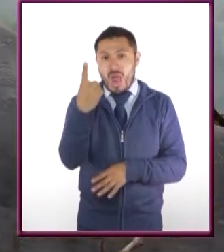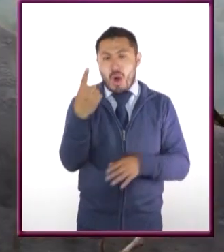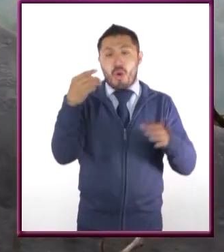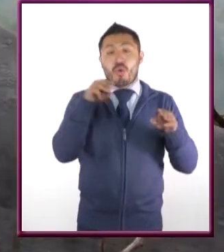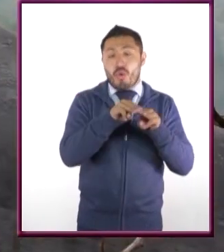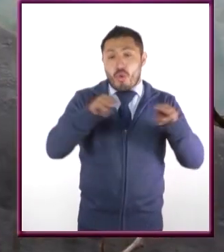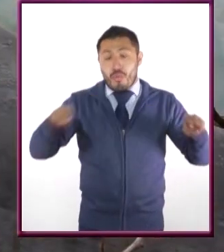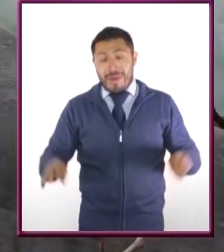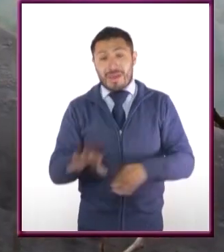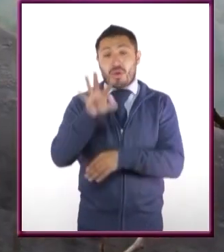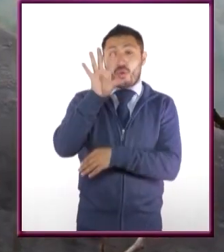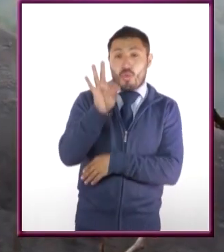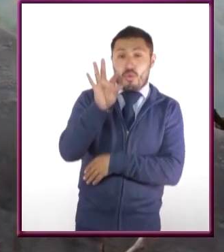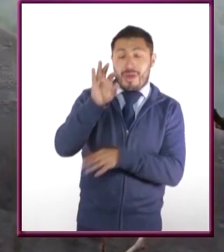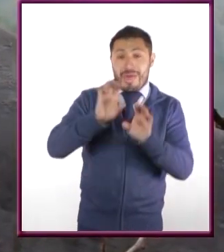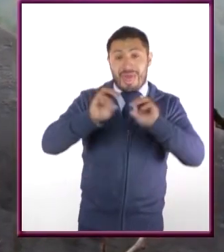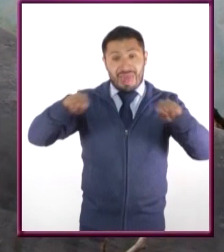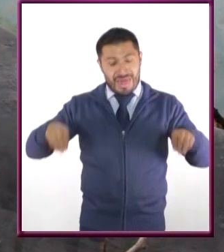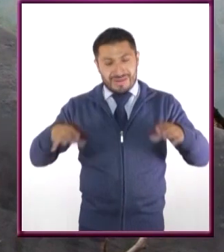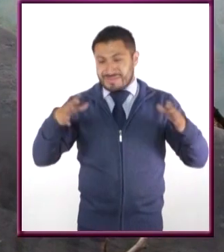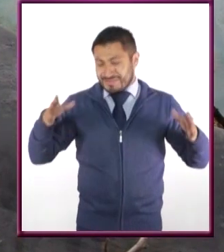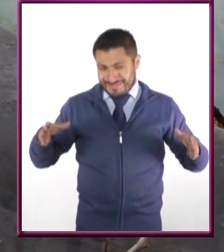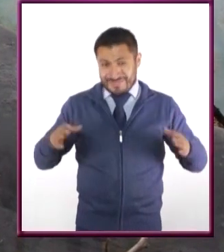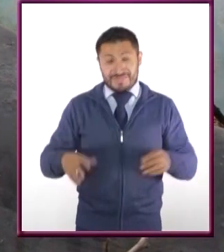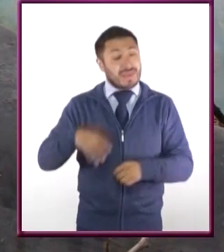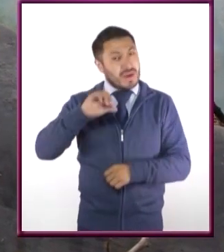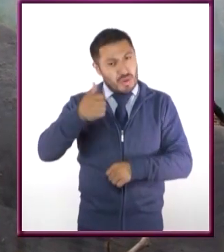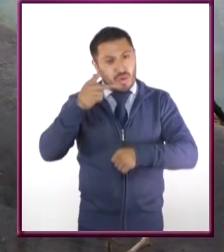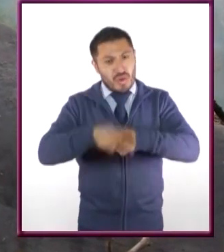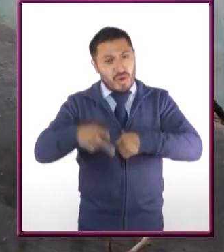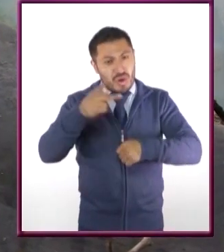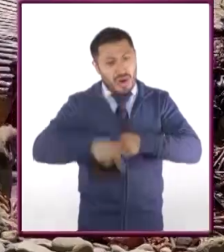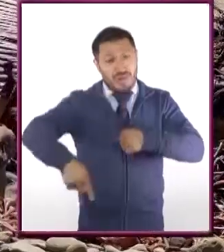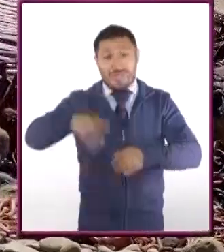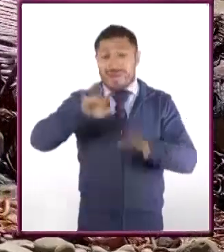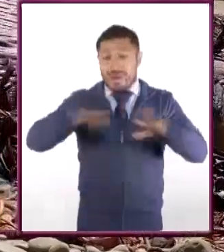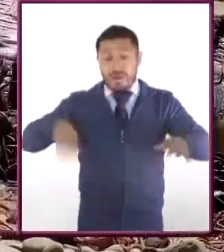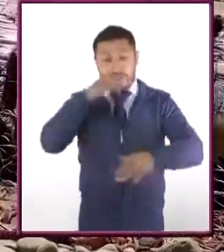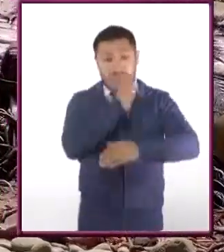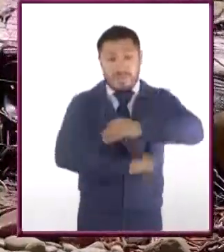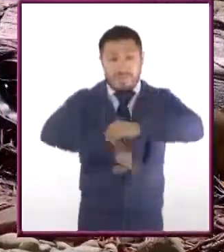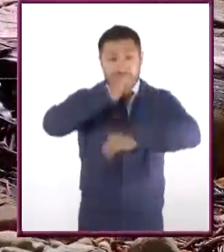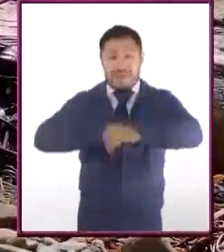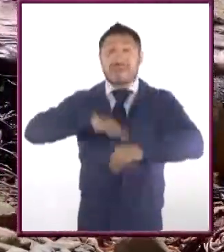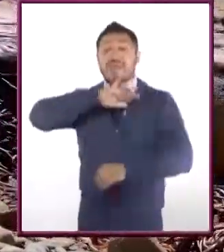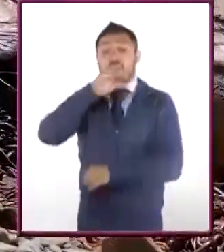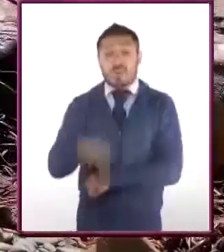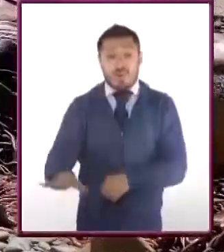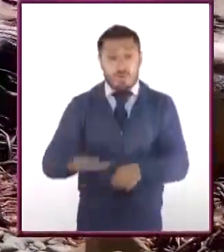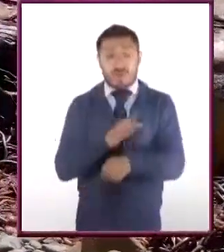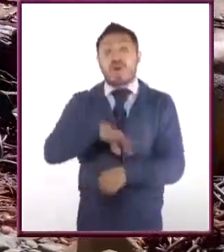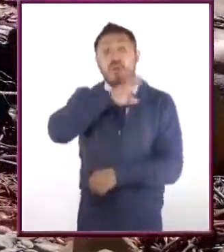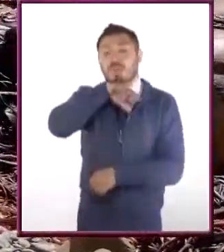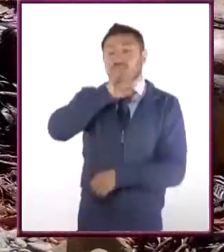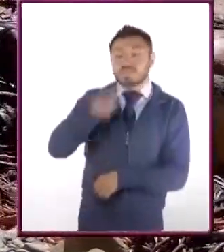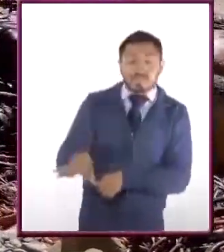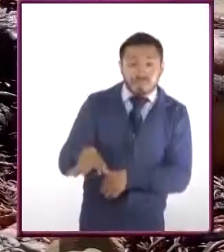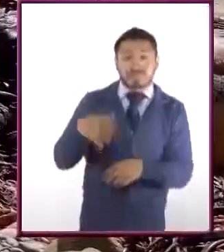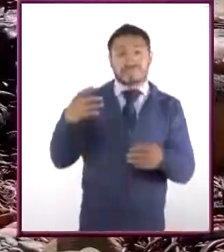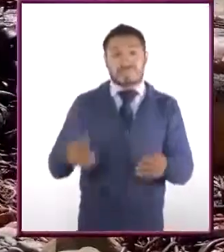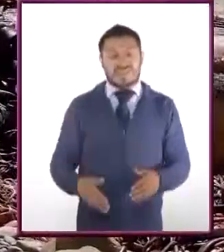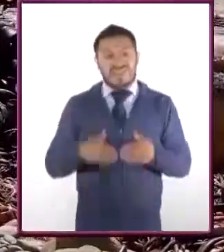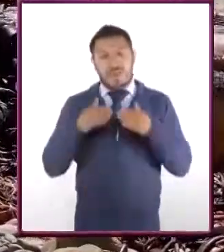m. Otros peligros para las ballenas son la contaminación, la pérdida de hábitat y el tráfico